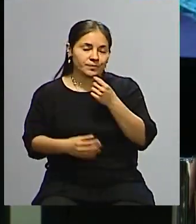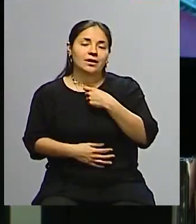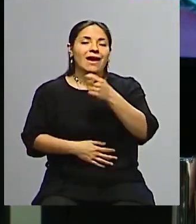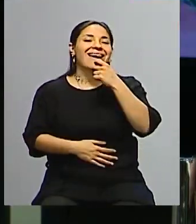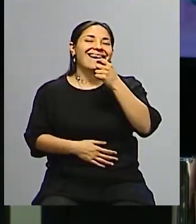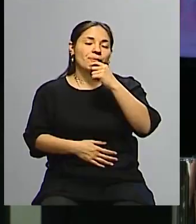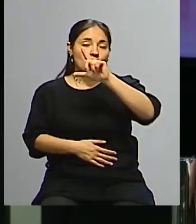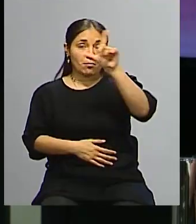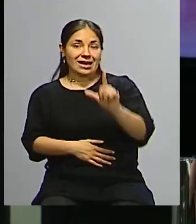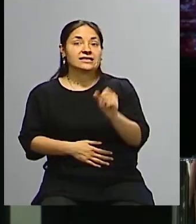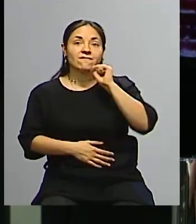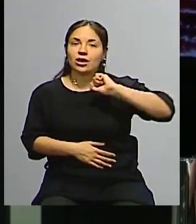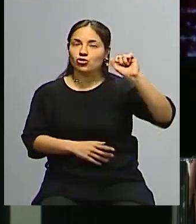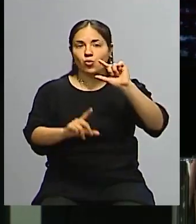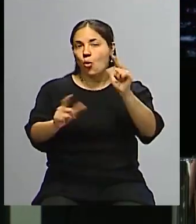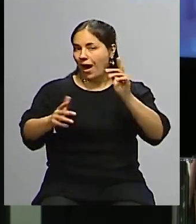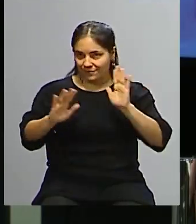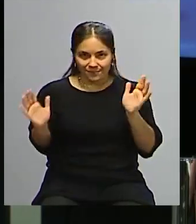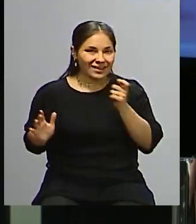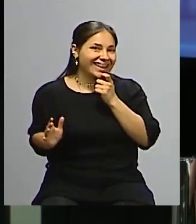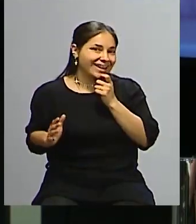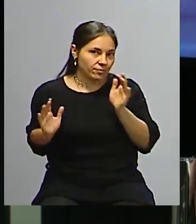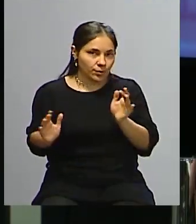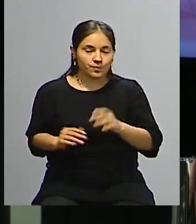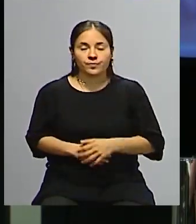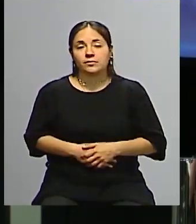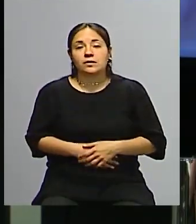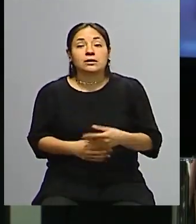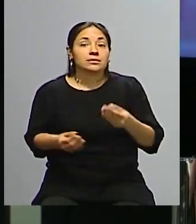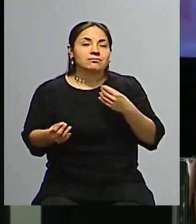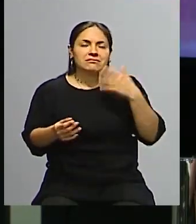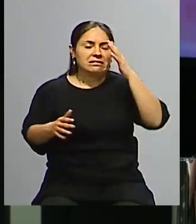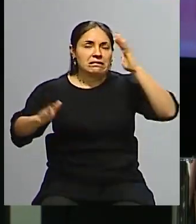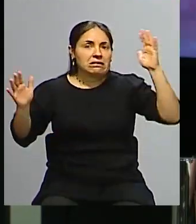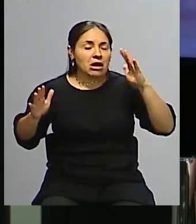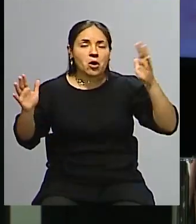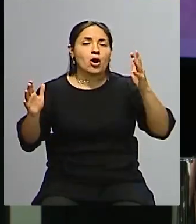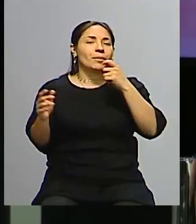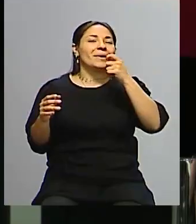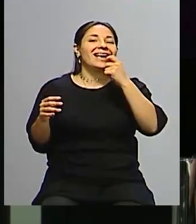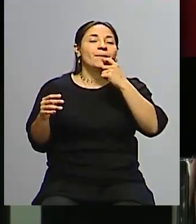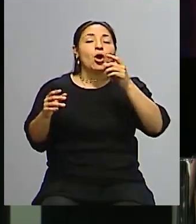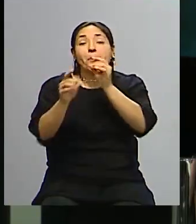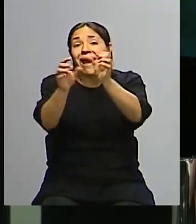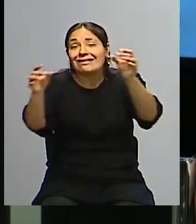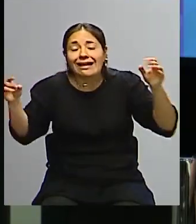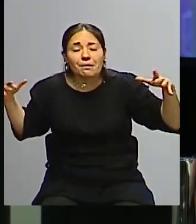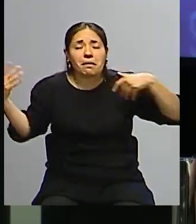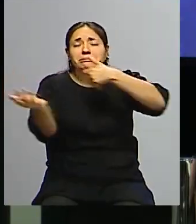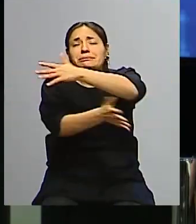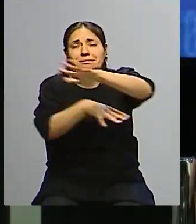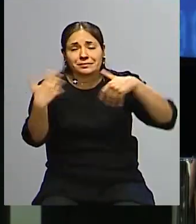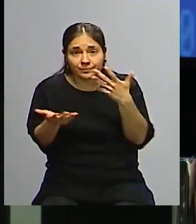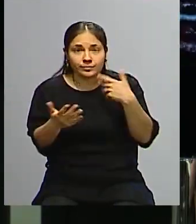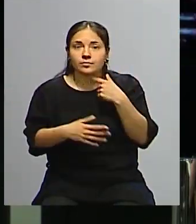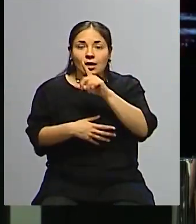un país que no tiene inflación, pero resulta que hay alguna catástrofe de tipo natural, una pandemia. Entonces, ¿cómo hace ese